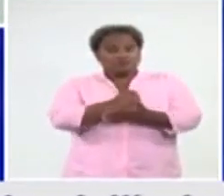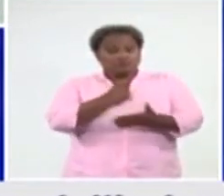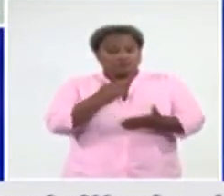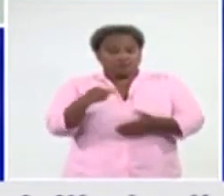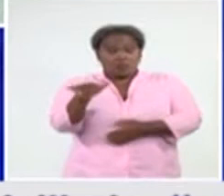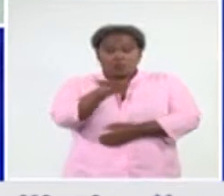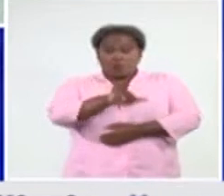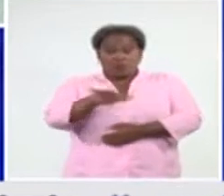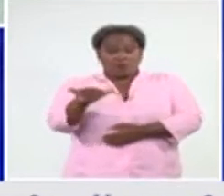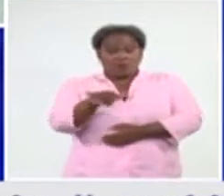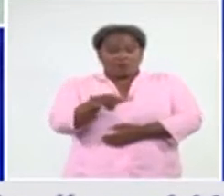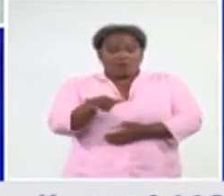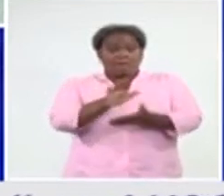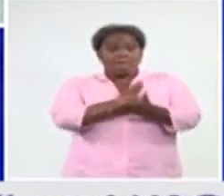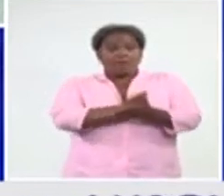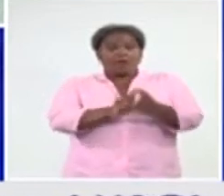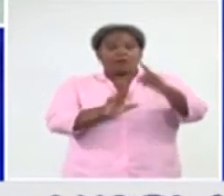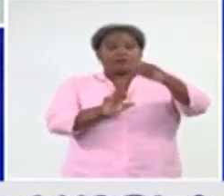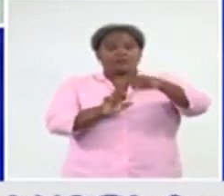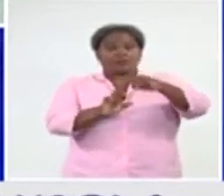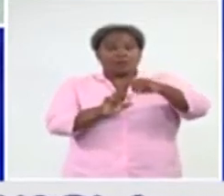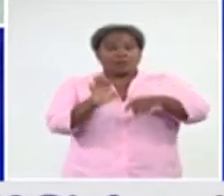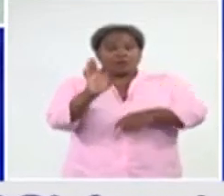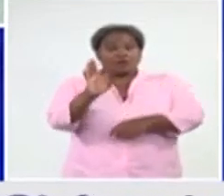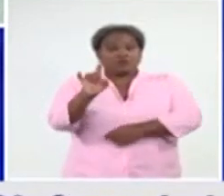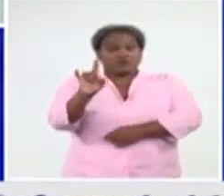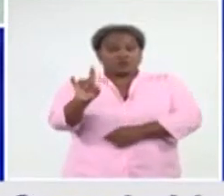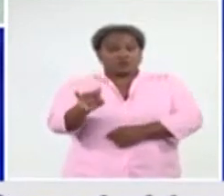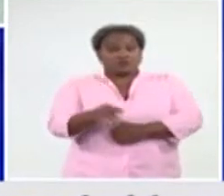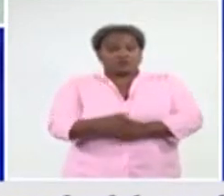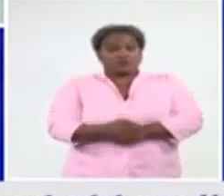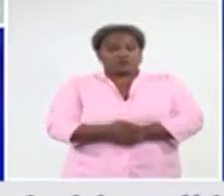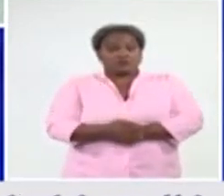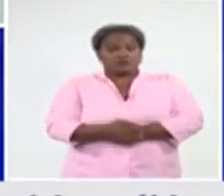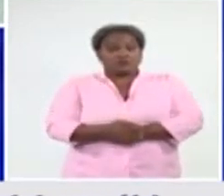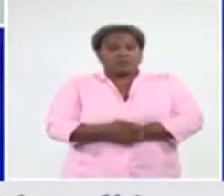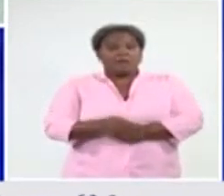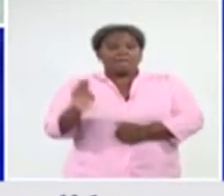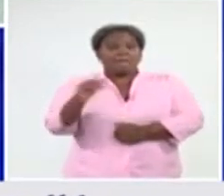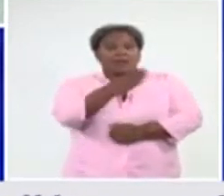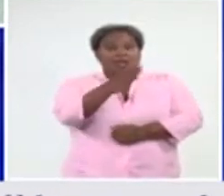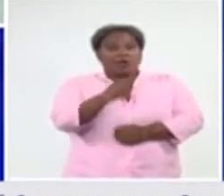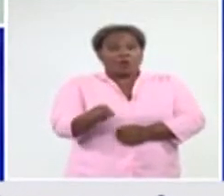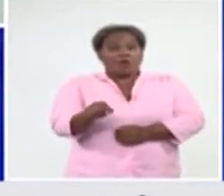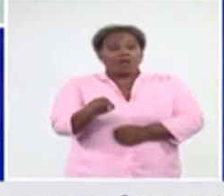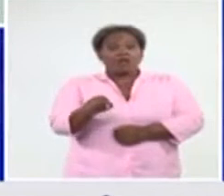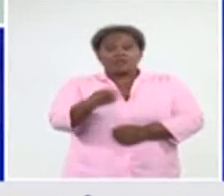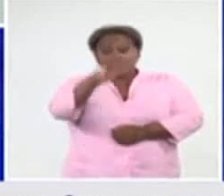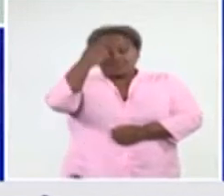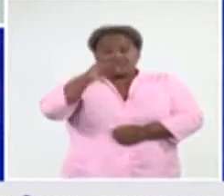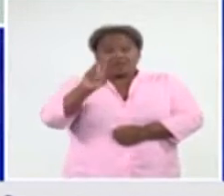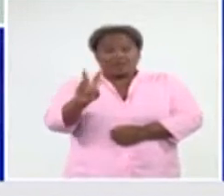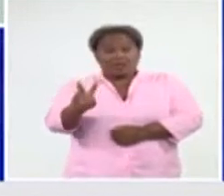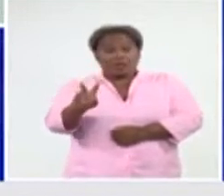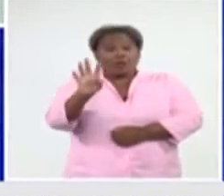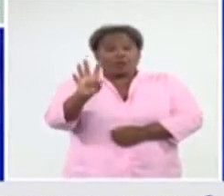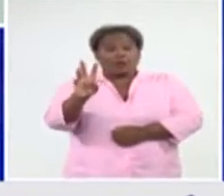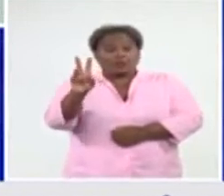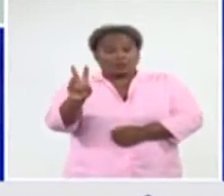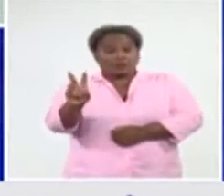también en Manuel Tames 89, Baracoa y El Salvador